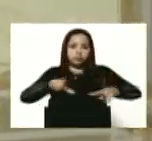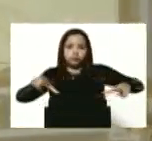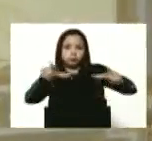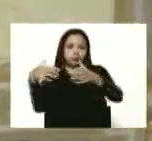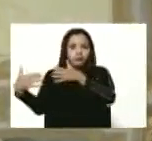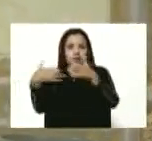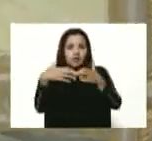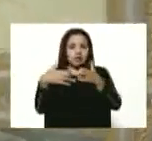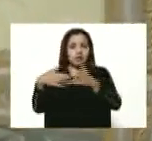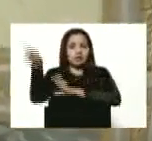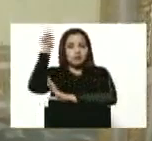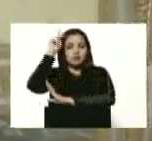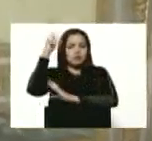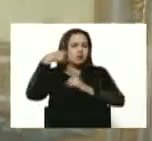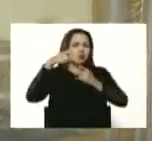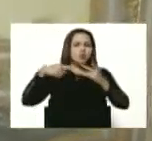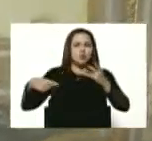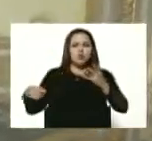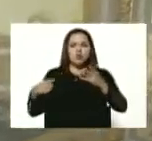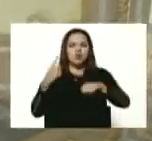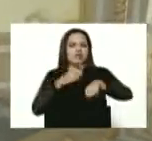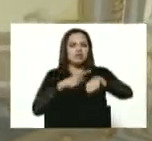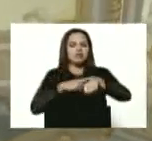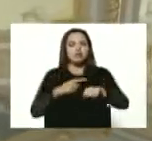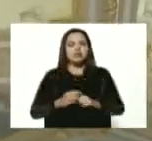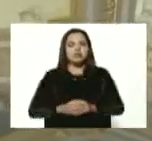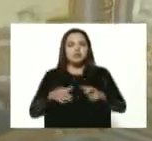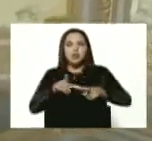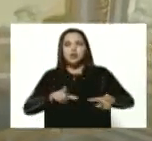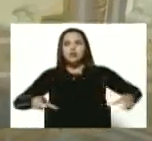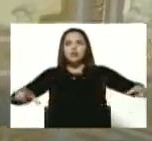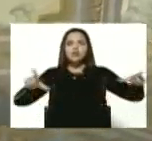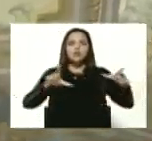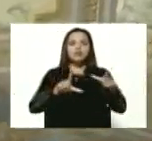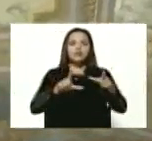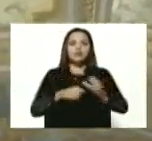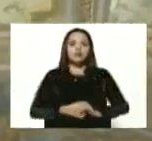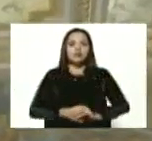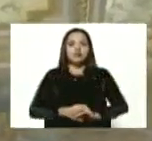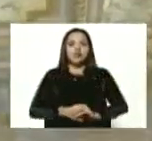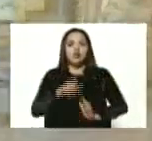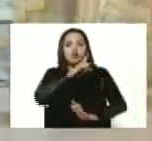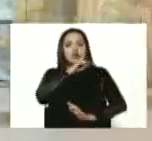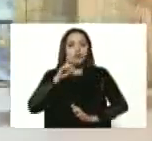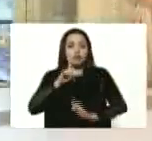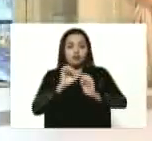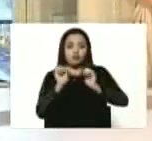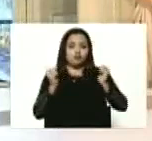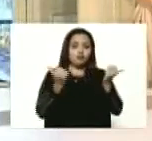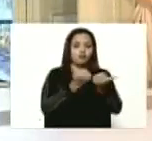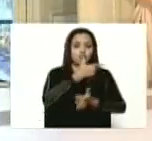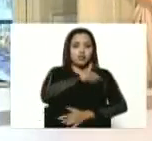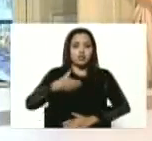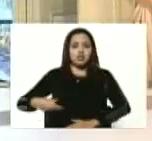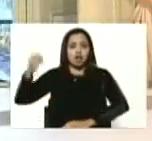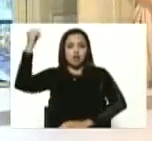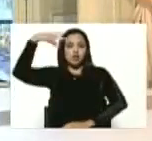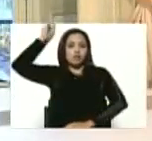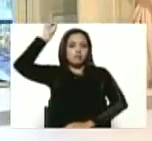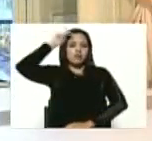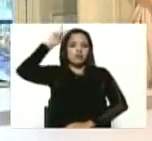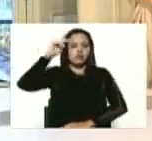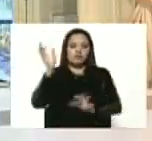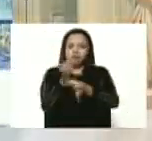y de todas las horas. El Salón Presidencial Sol del Perú es un salón